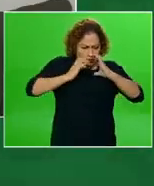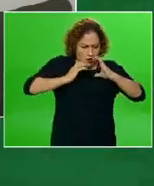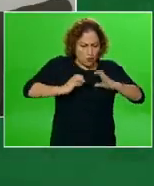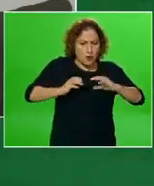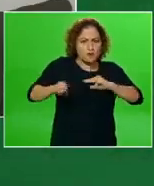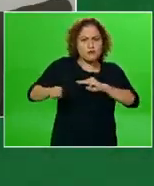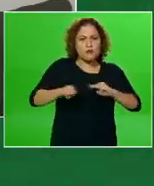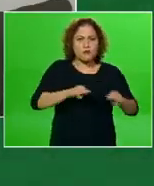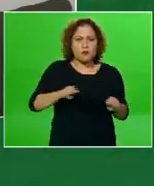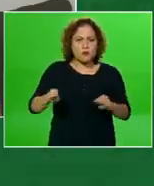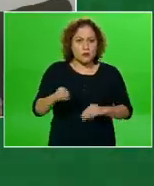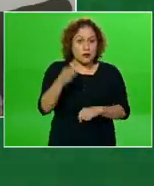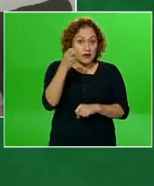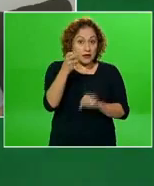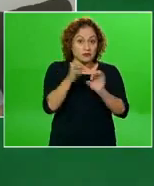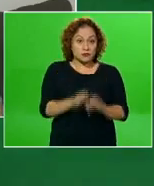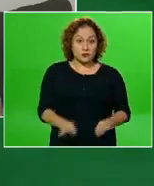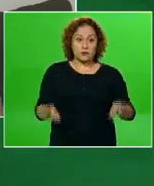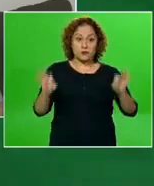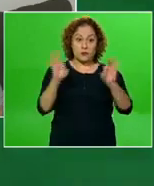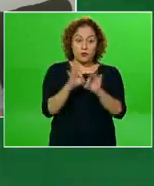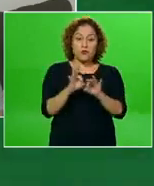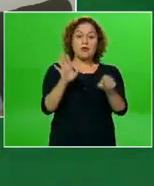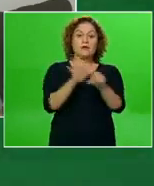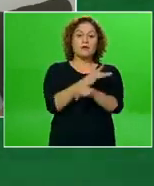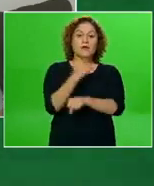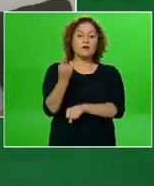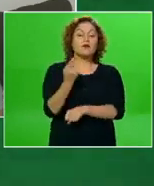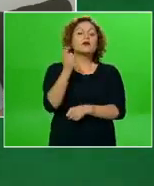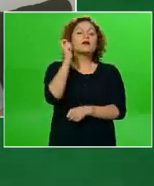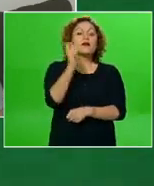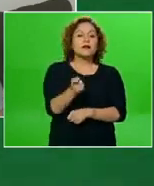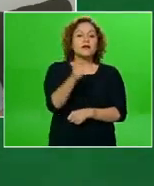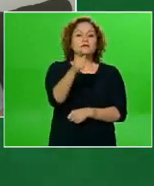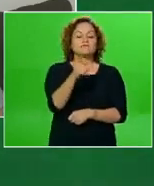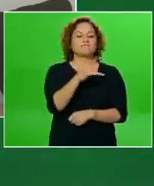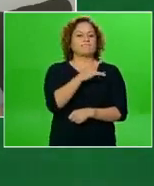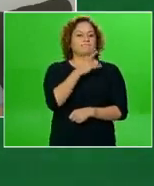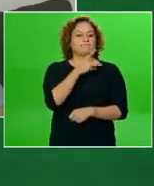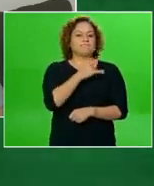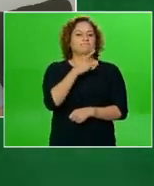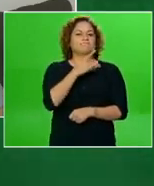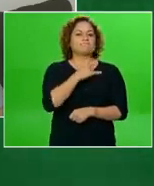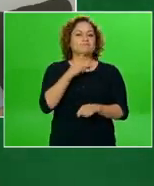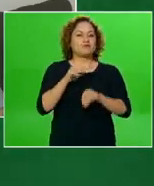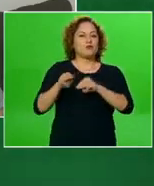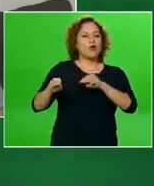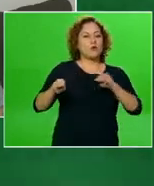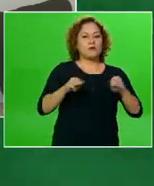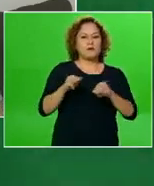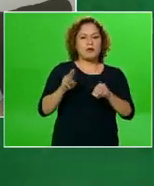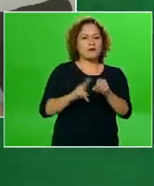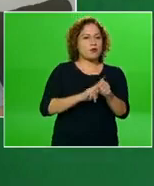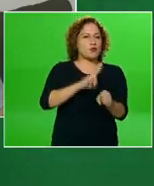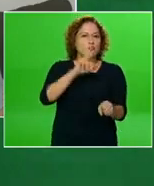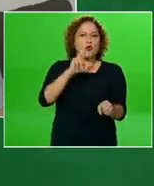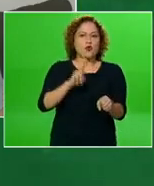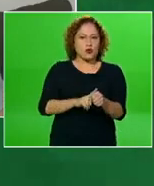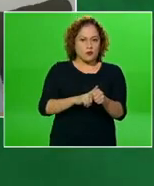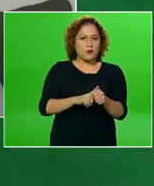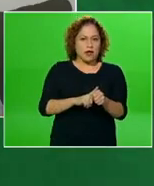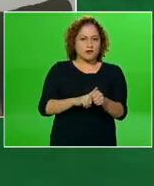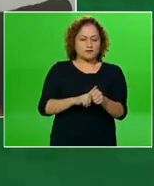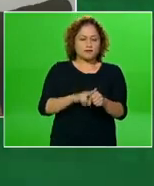eso significa que es completamente inclusivo en movimiento lo queremos escribir a nadie o que se